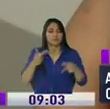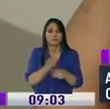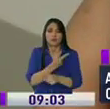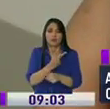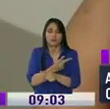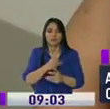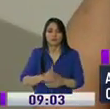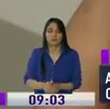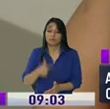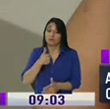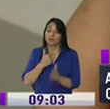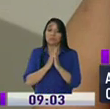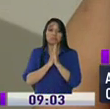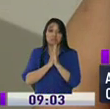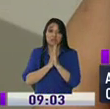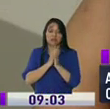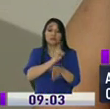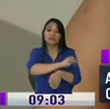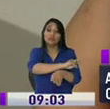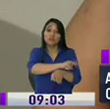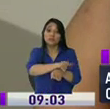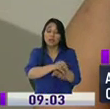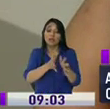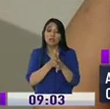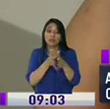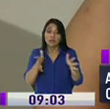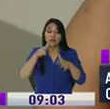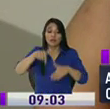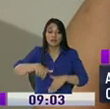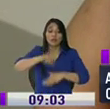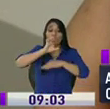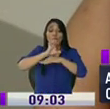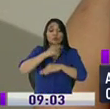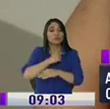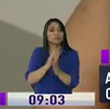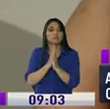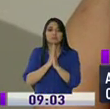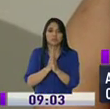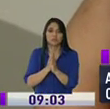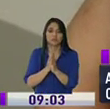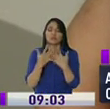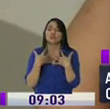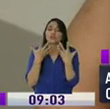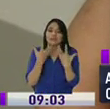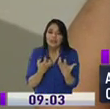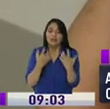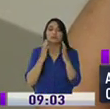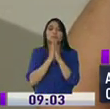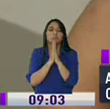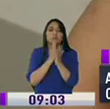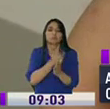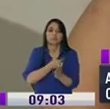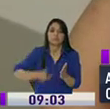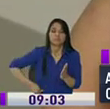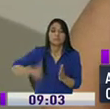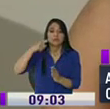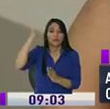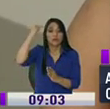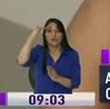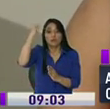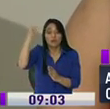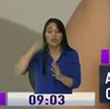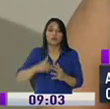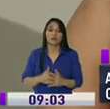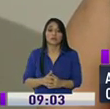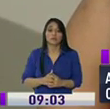pedir a la Fiscalía General del Estado, quiero pedirle al presidente de la República